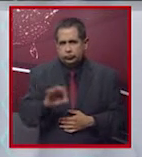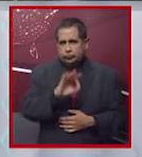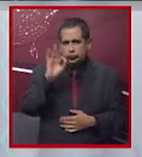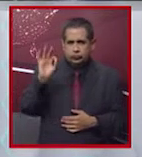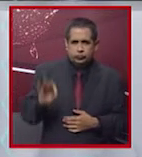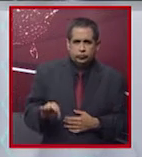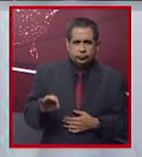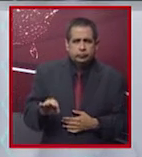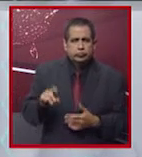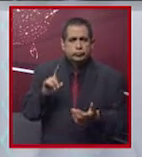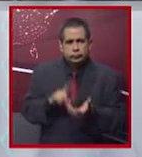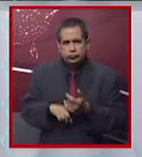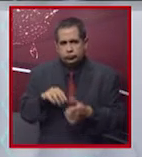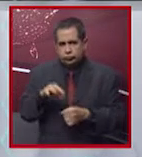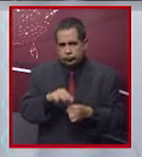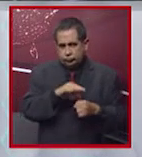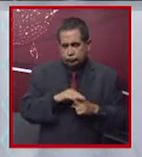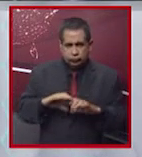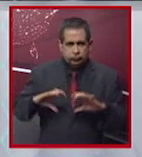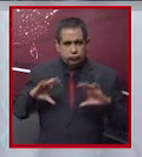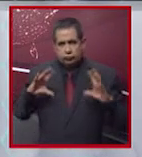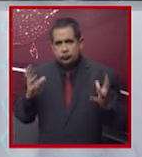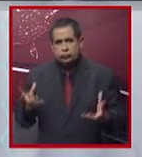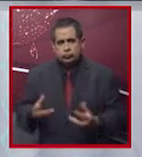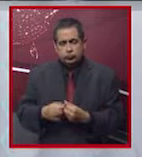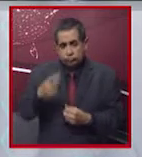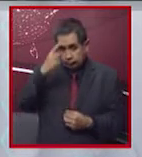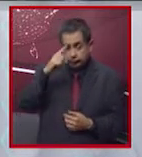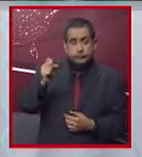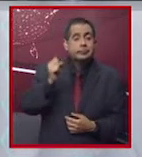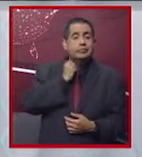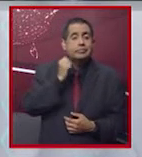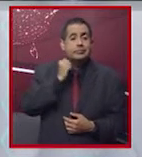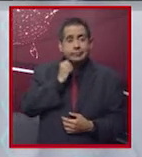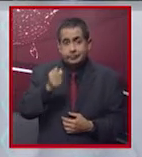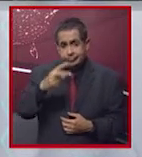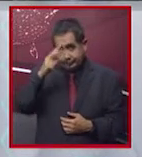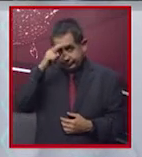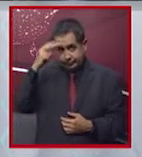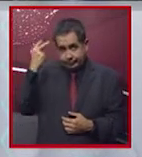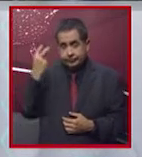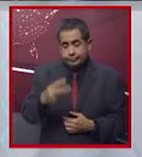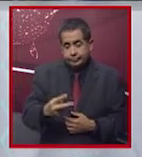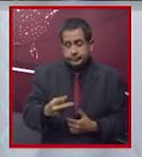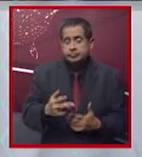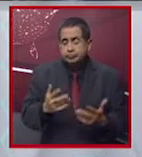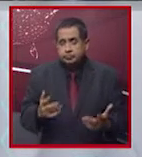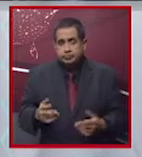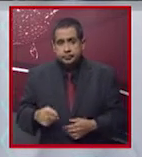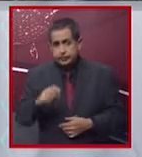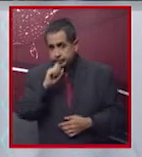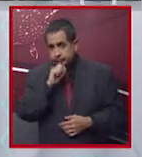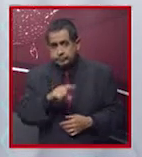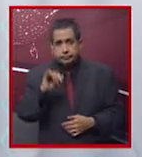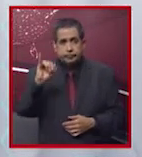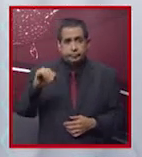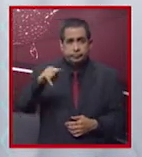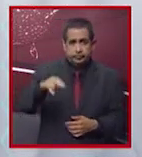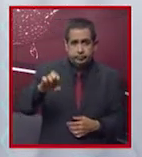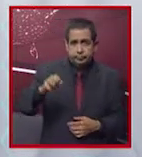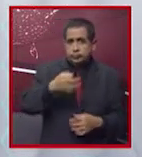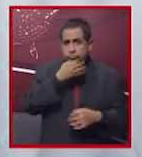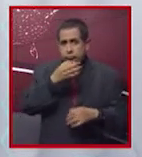el 2.30% del total de los votos emitidos para ocupar un escaño al interior del Senado de la República. El Instituto